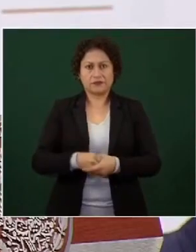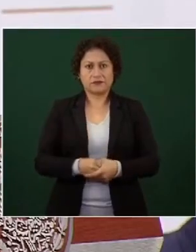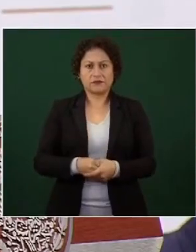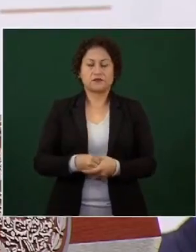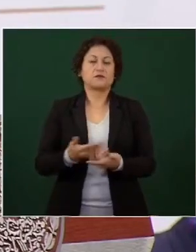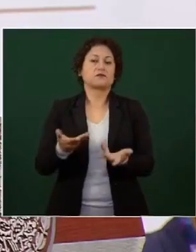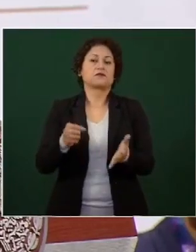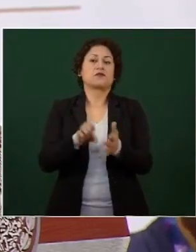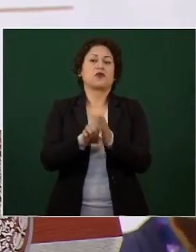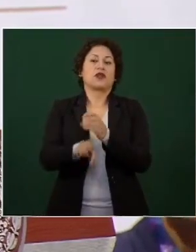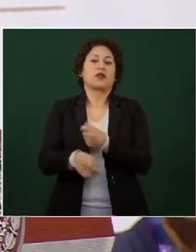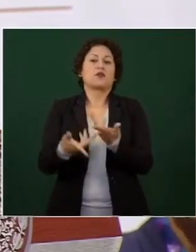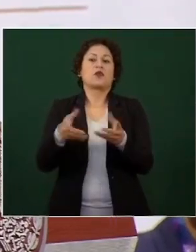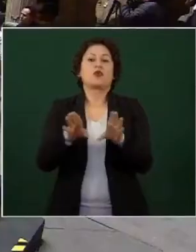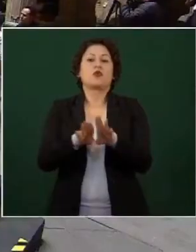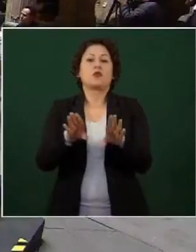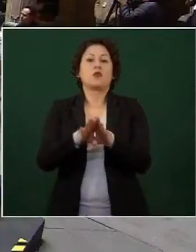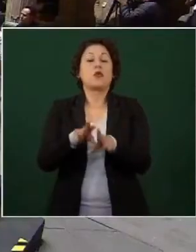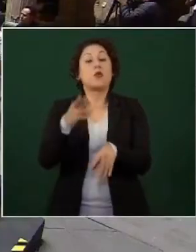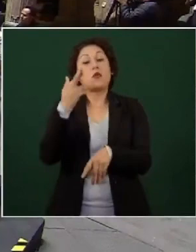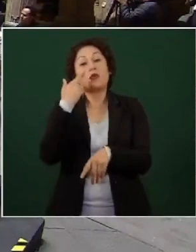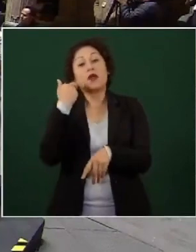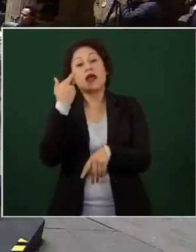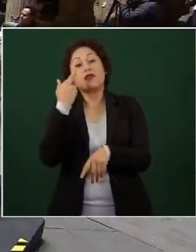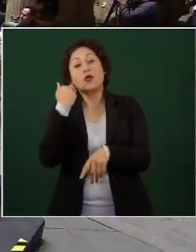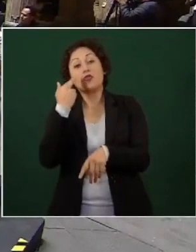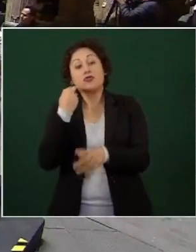parir un ratón.